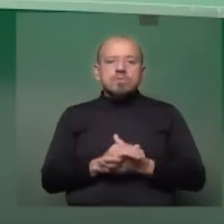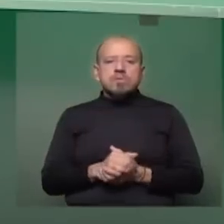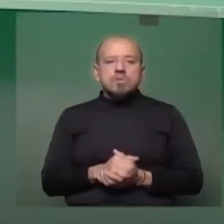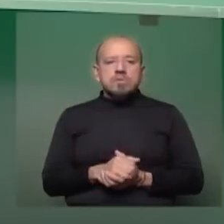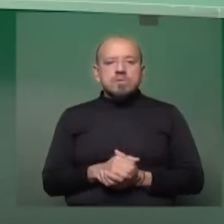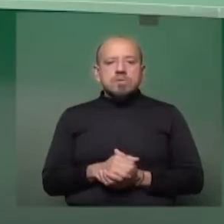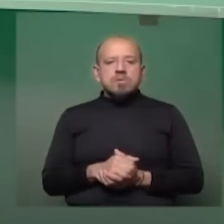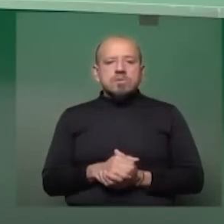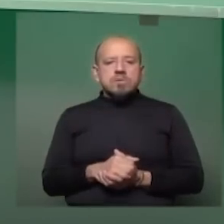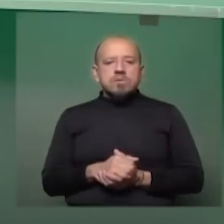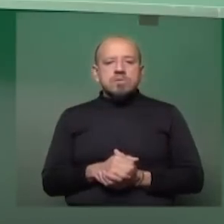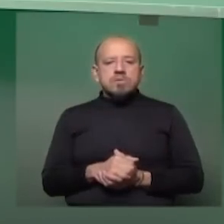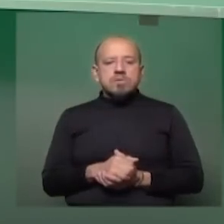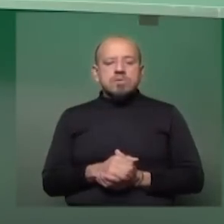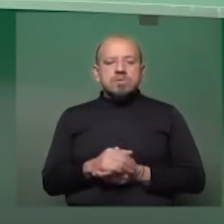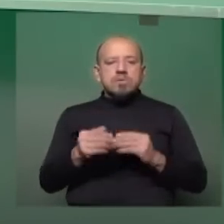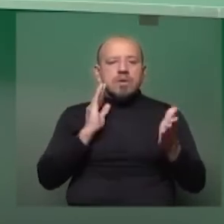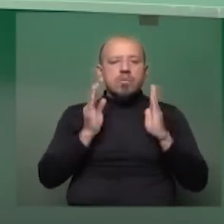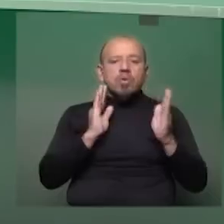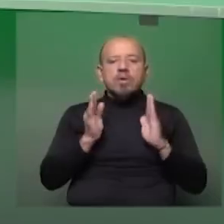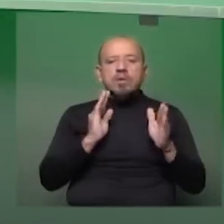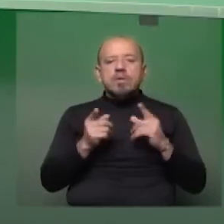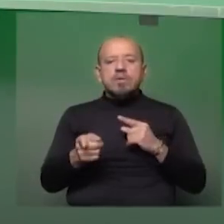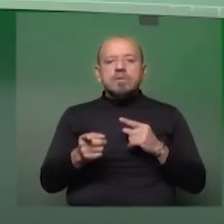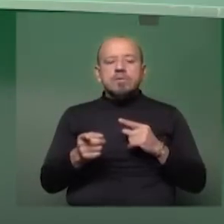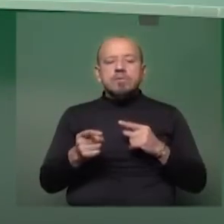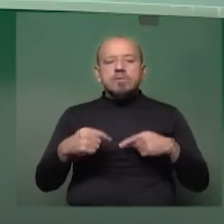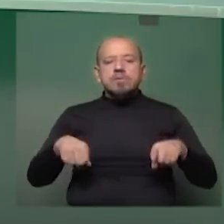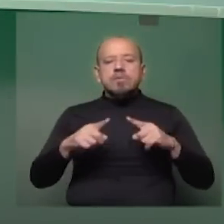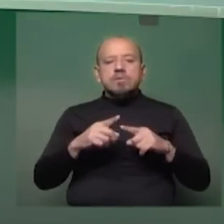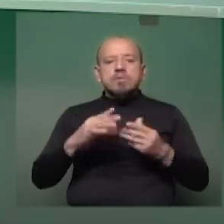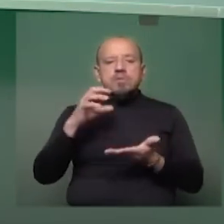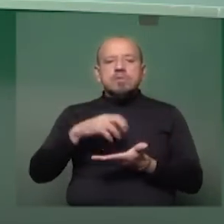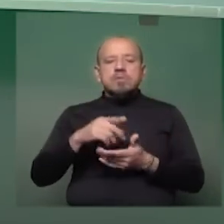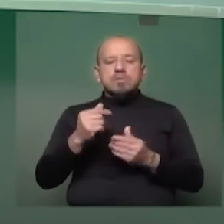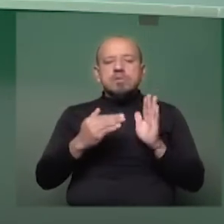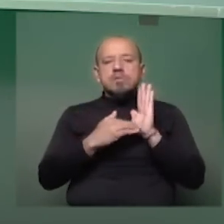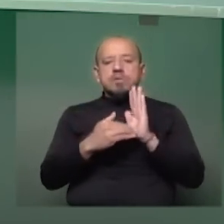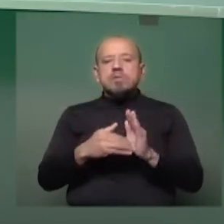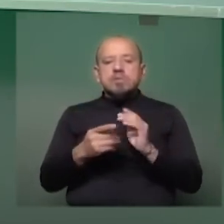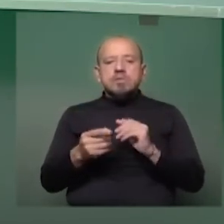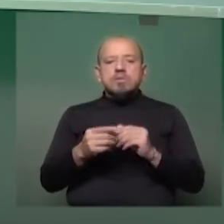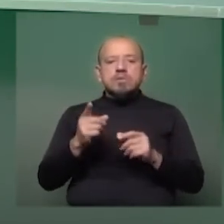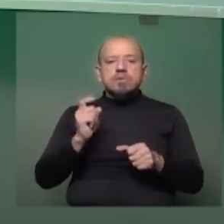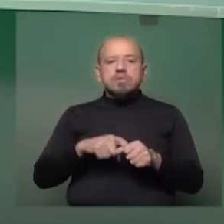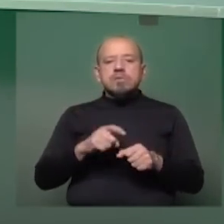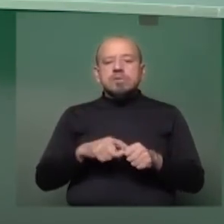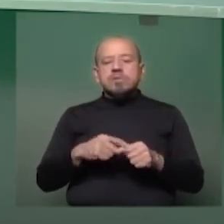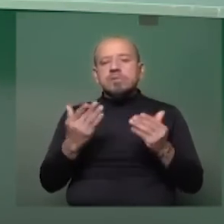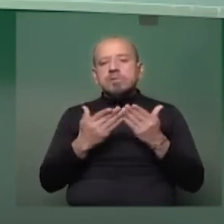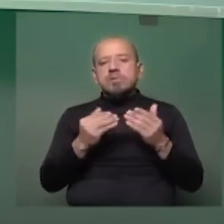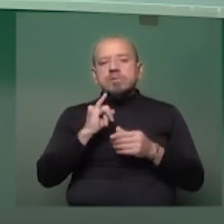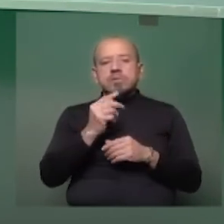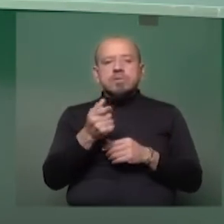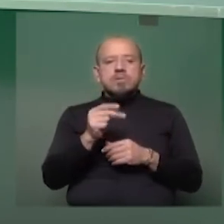y el abogado Darío madeiro de el centro Francisco Pérez que representa al gremio estudiantil del